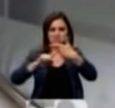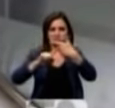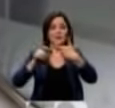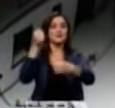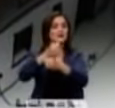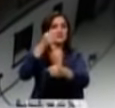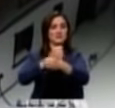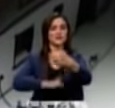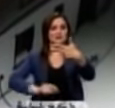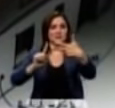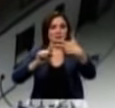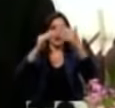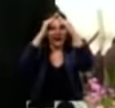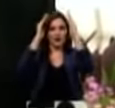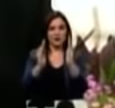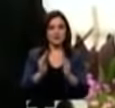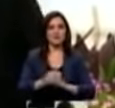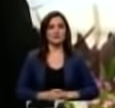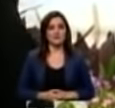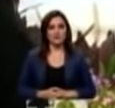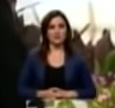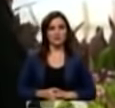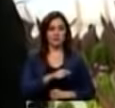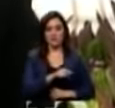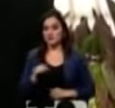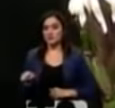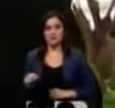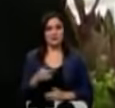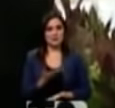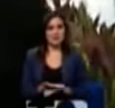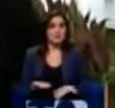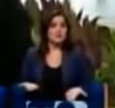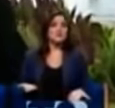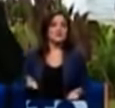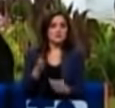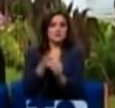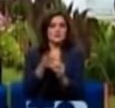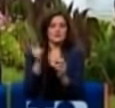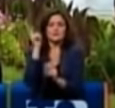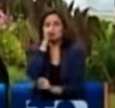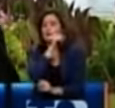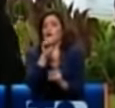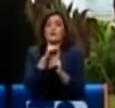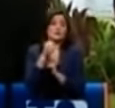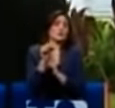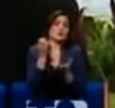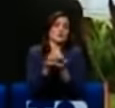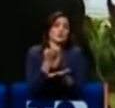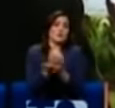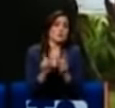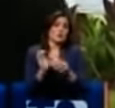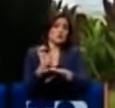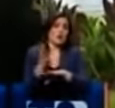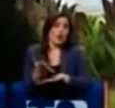empleo y la vivienda. Las ofertas de los presidenciables apuntan necesariamente a aliviar la difícil situación económica de los